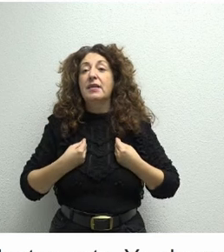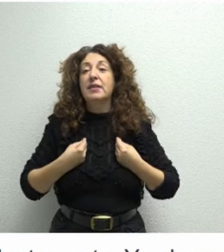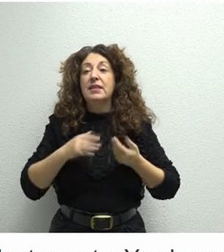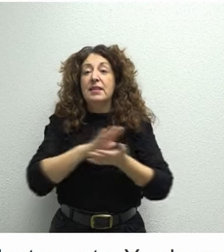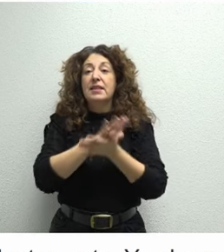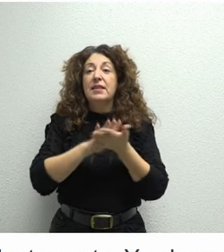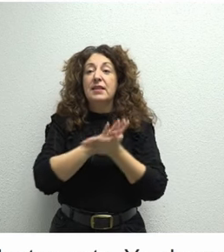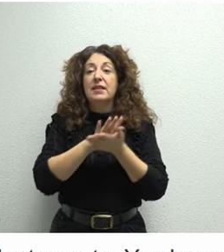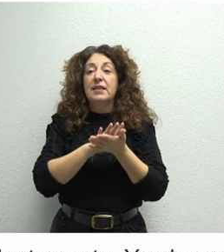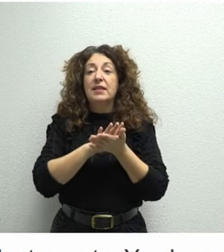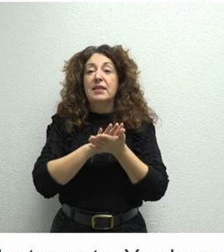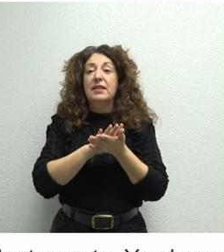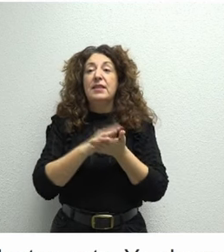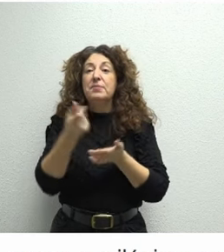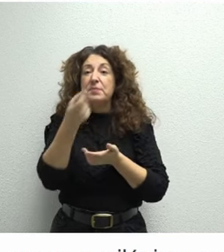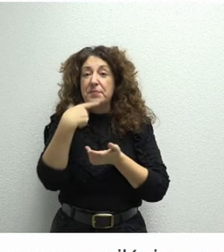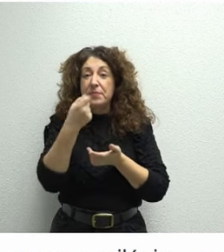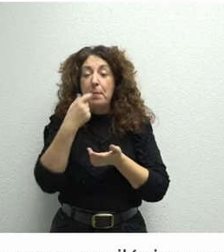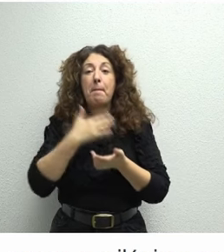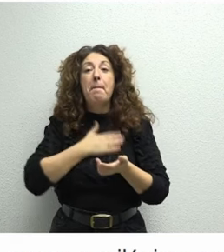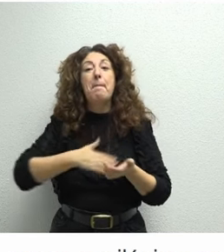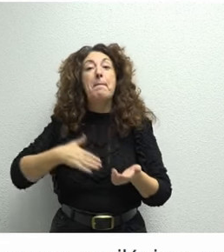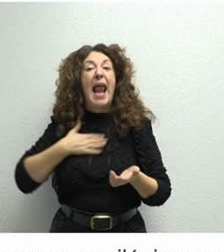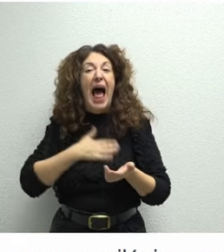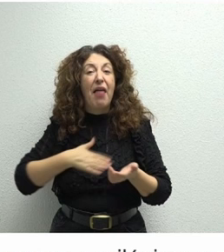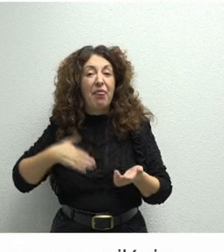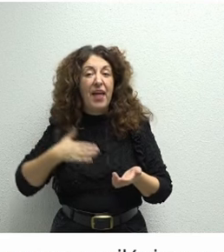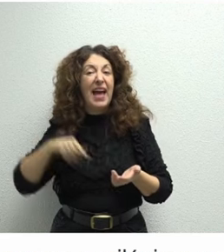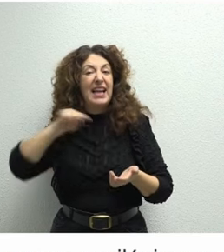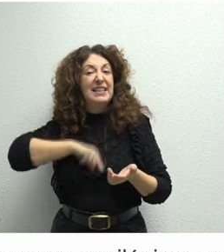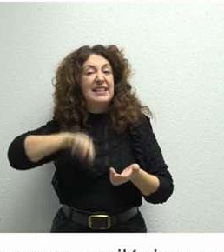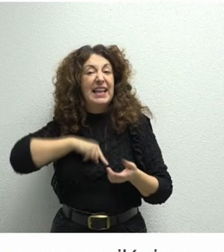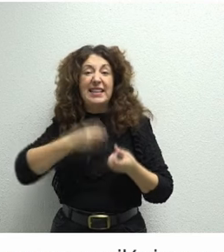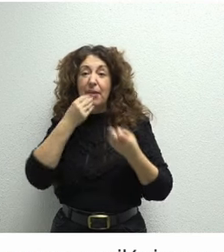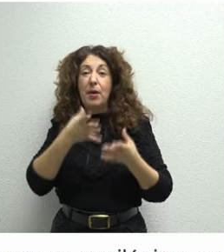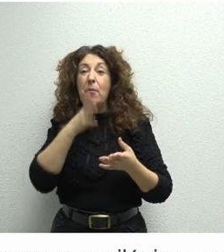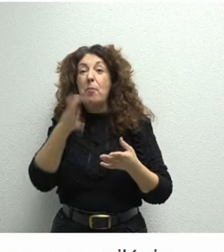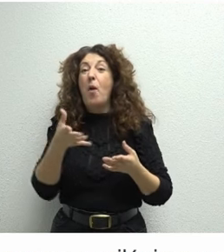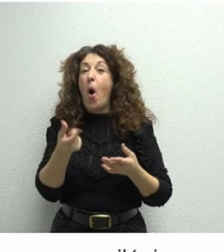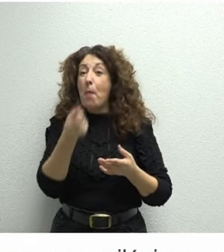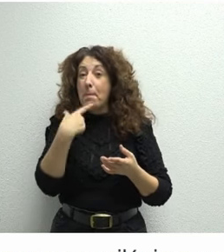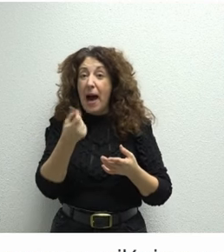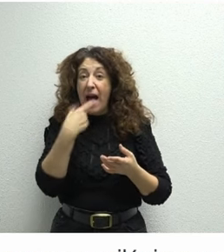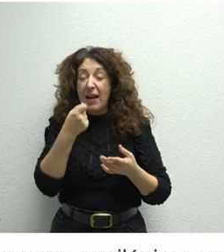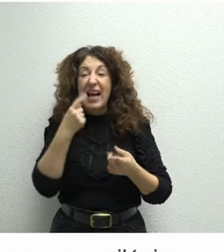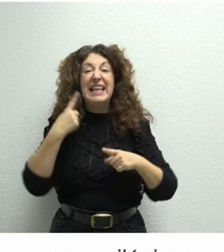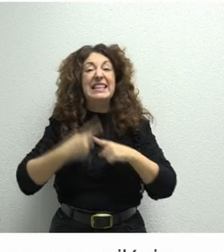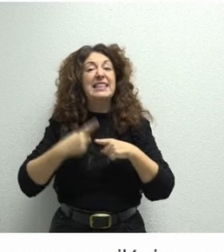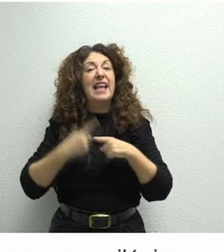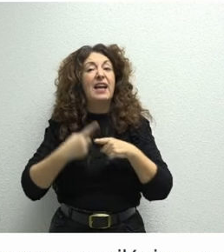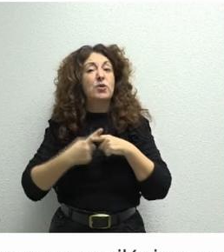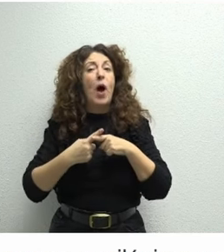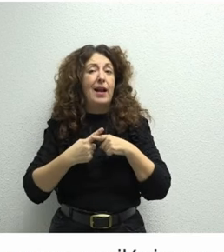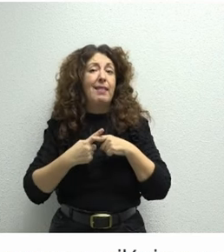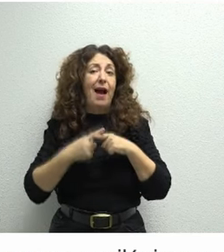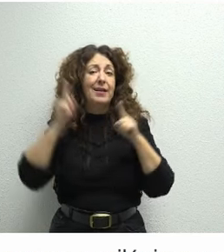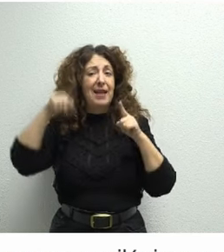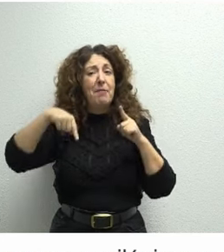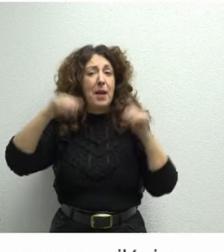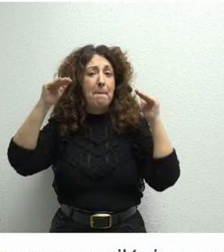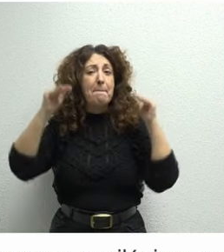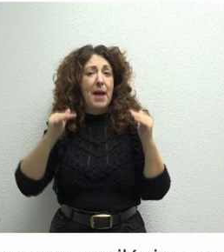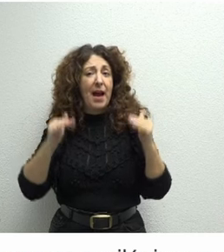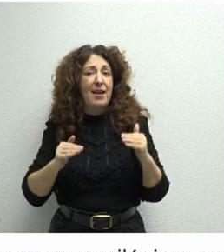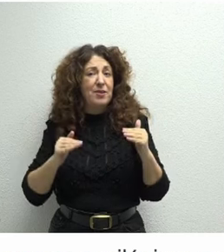disminuimos el placer disminuimos la capacidad de sentirse bien disminuimos la sexualidad Y eso lo tenemos en cuenta yo creo que lo